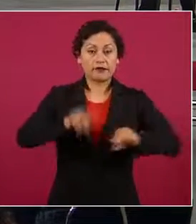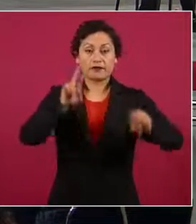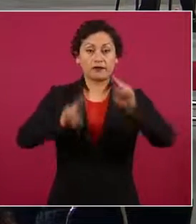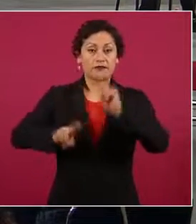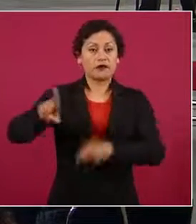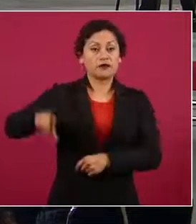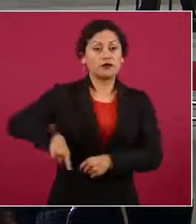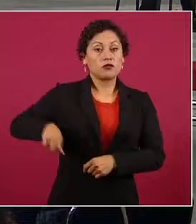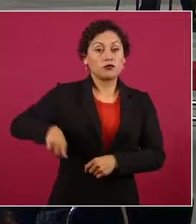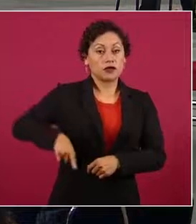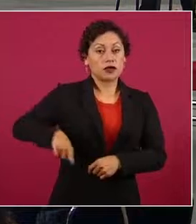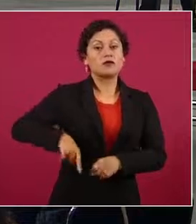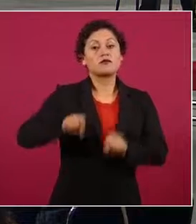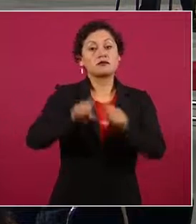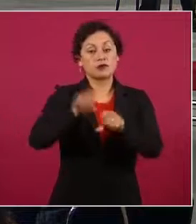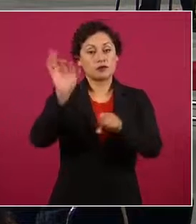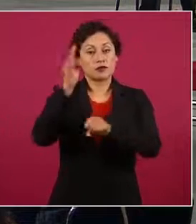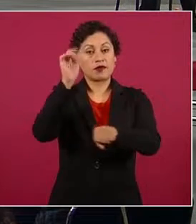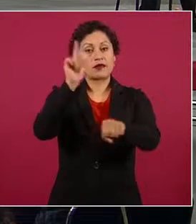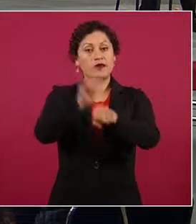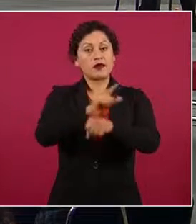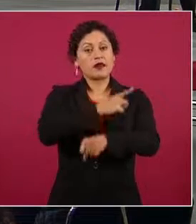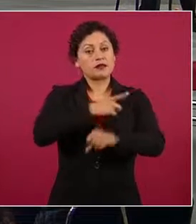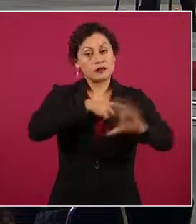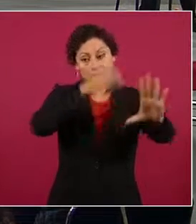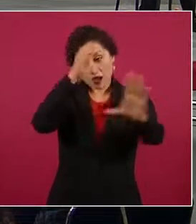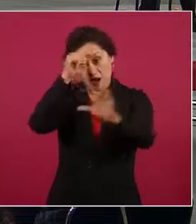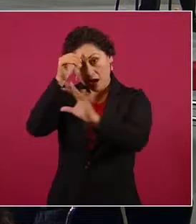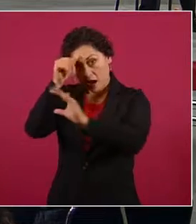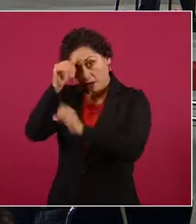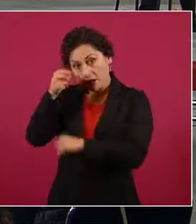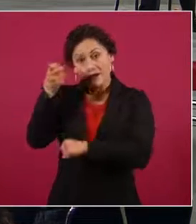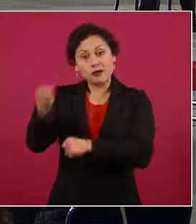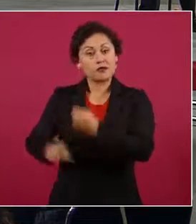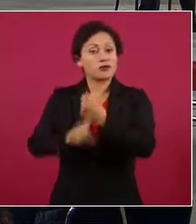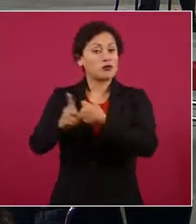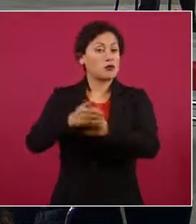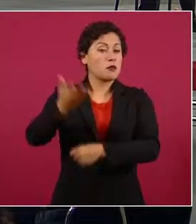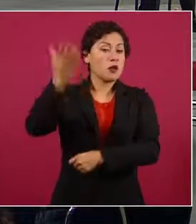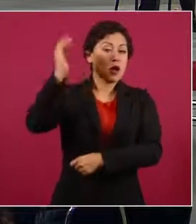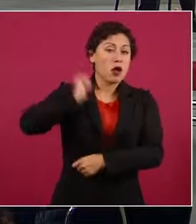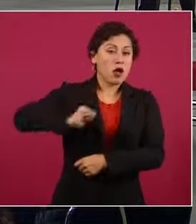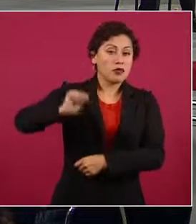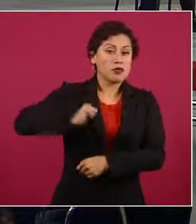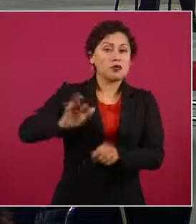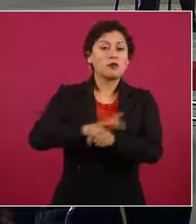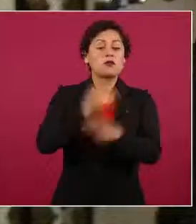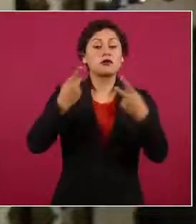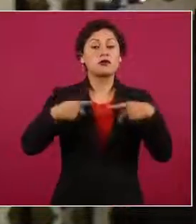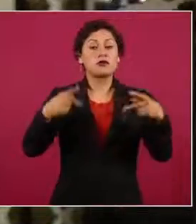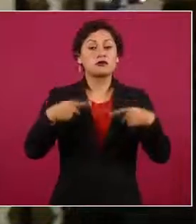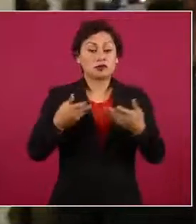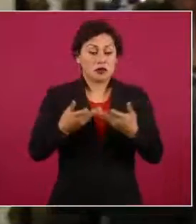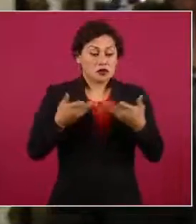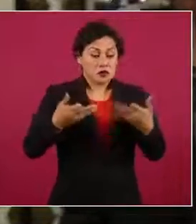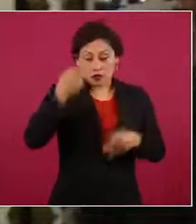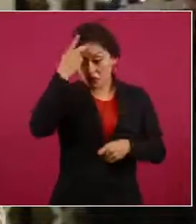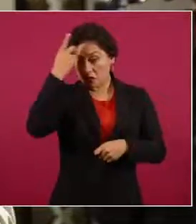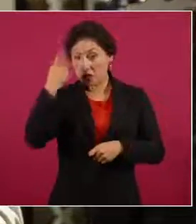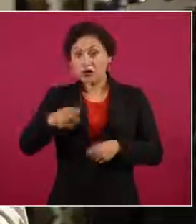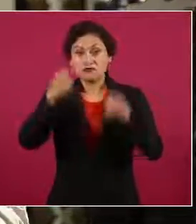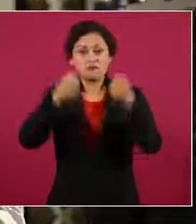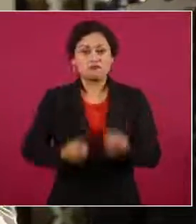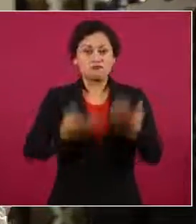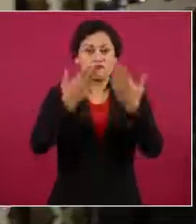terminar con los problemas tan añejos, donde las generaciones van muriendo sin nunca tener certezas en sus tierras. Es lo mismo que sucede en muchos